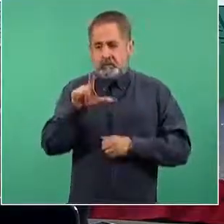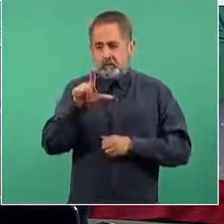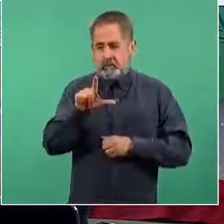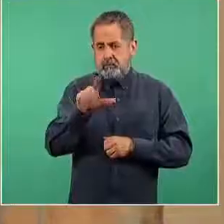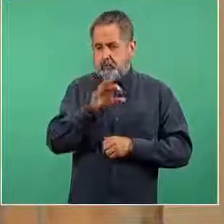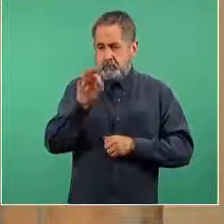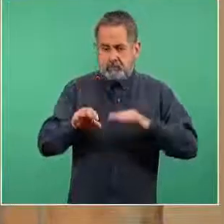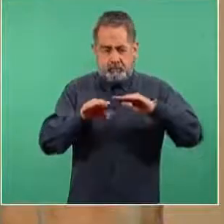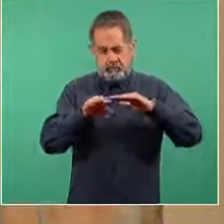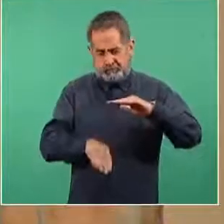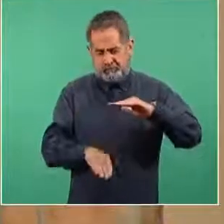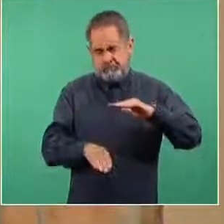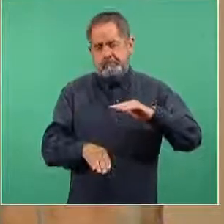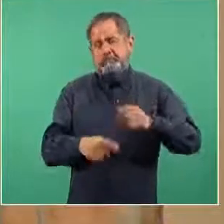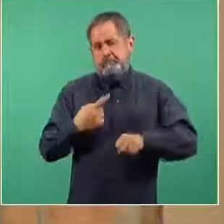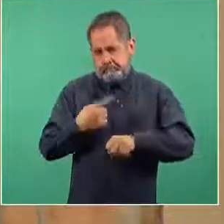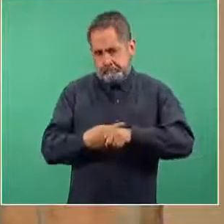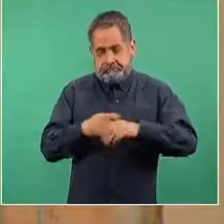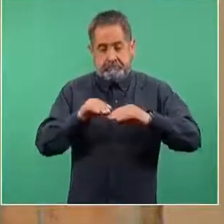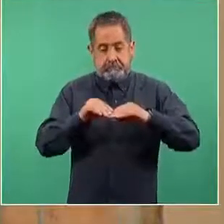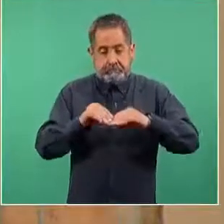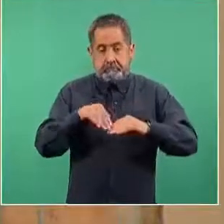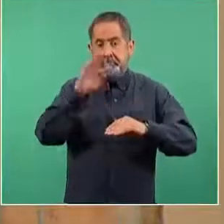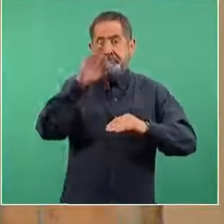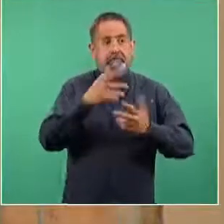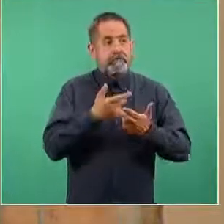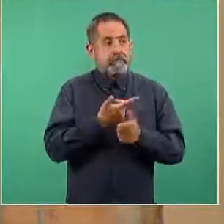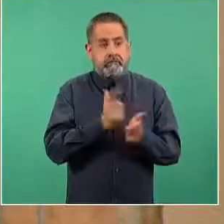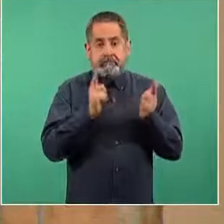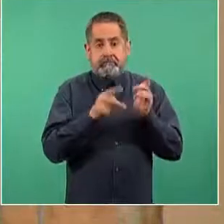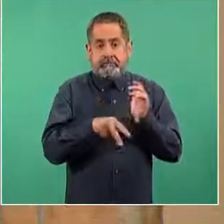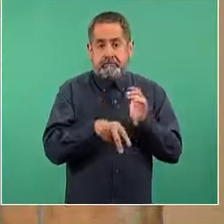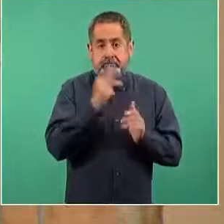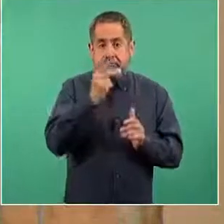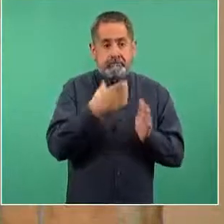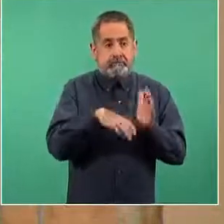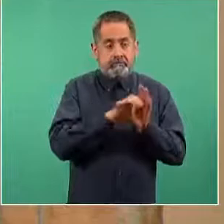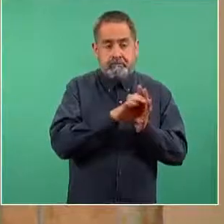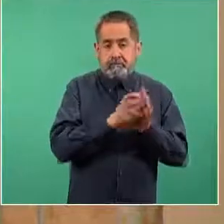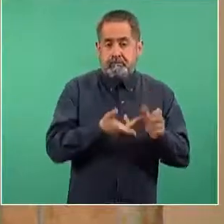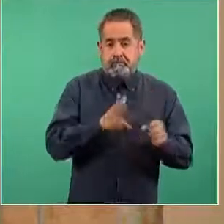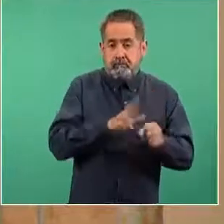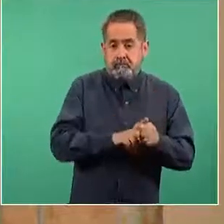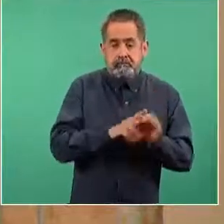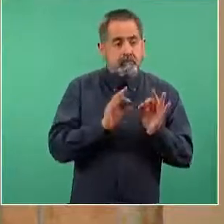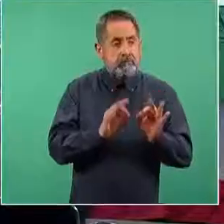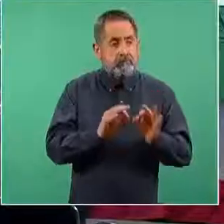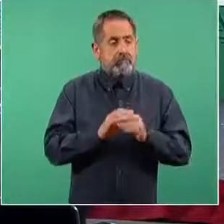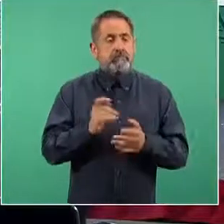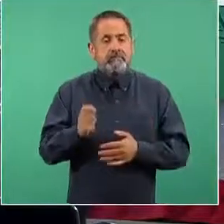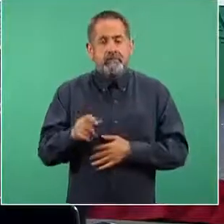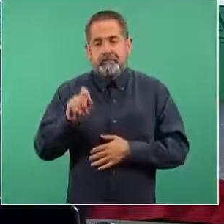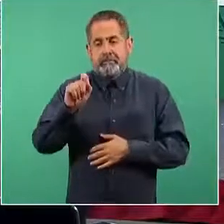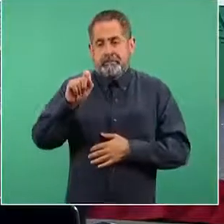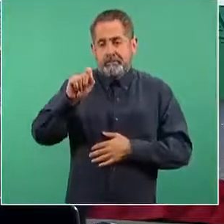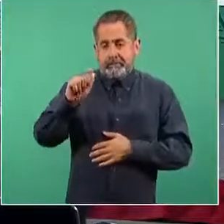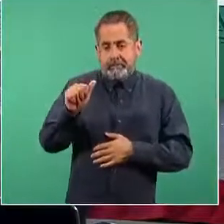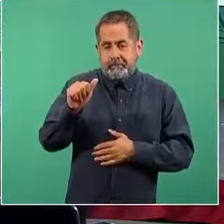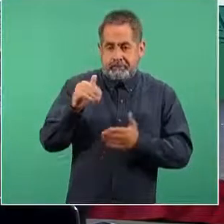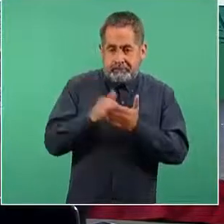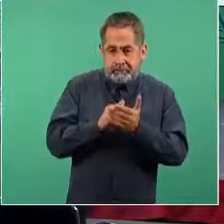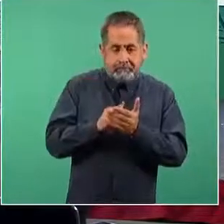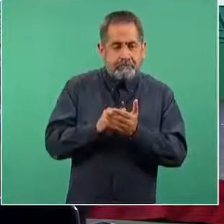17%, con una disminución de un punto porcentual en relación al día de ayer, y nos deja 26.026